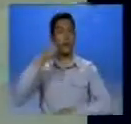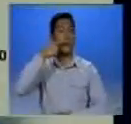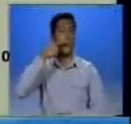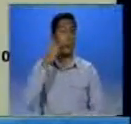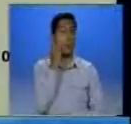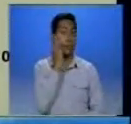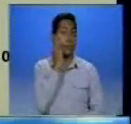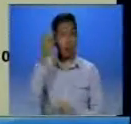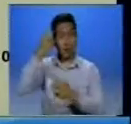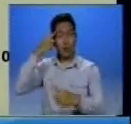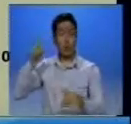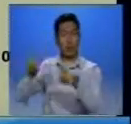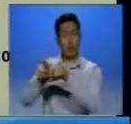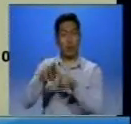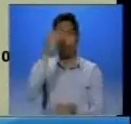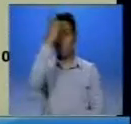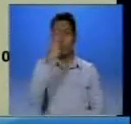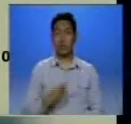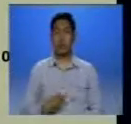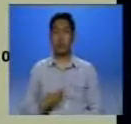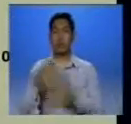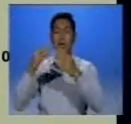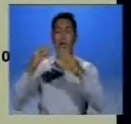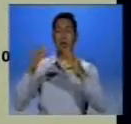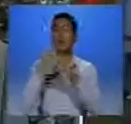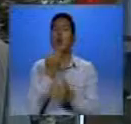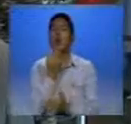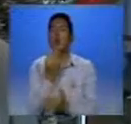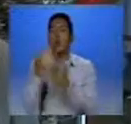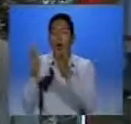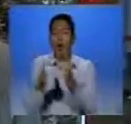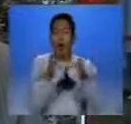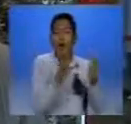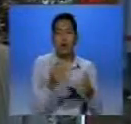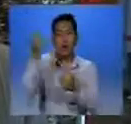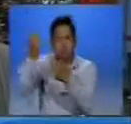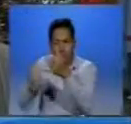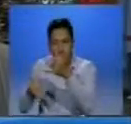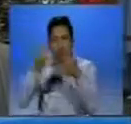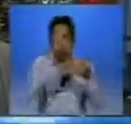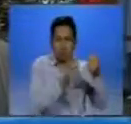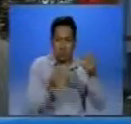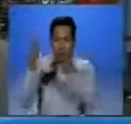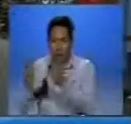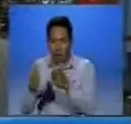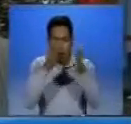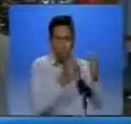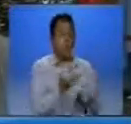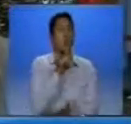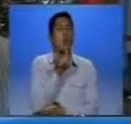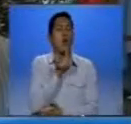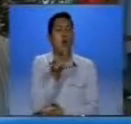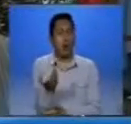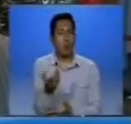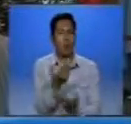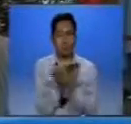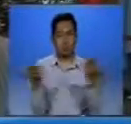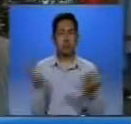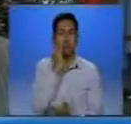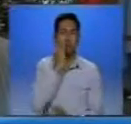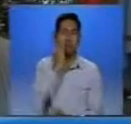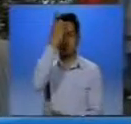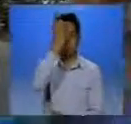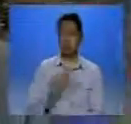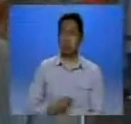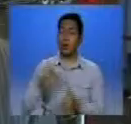con previo acuerdo, decidan el orden de los apellidos de sus hijos. Si una madre soltera tuvo un hijo, el hijo lleve como